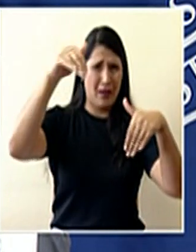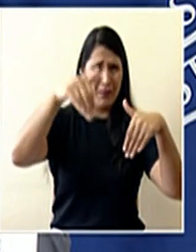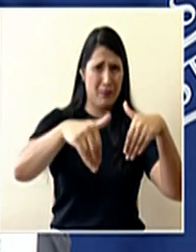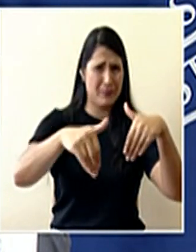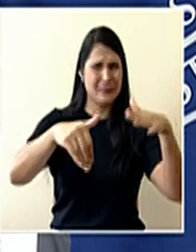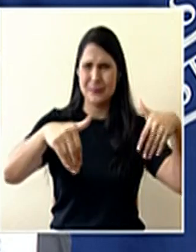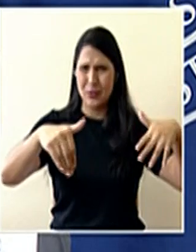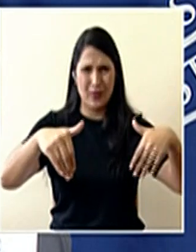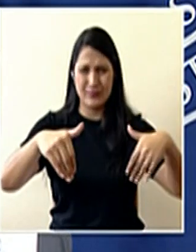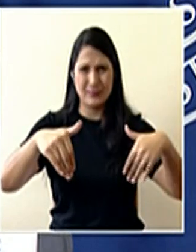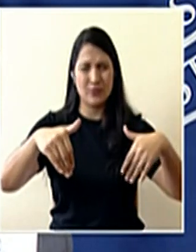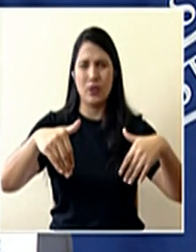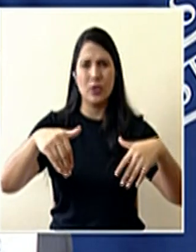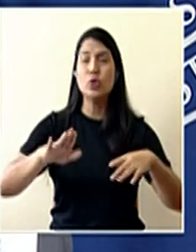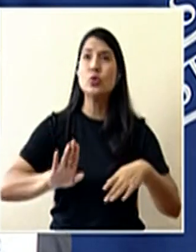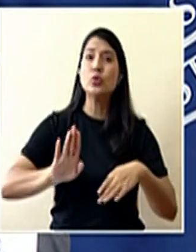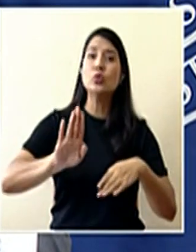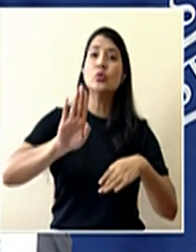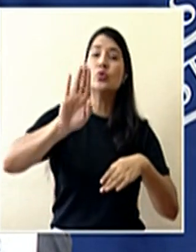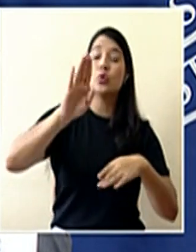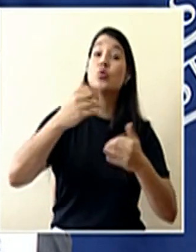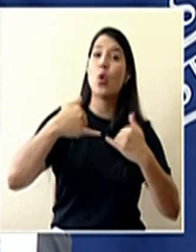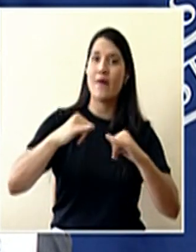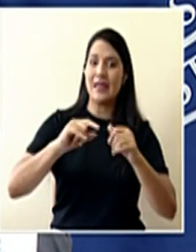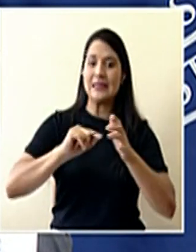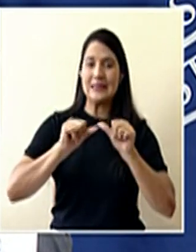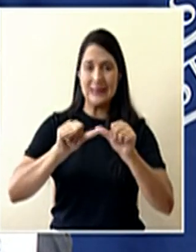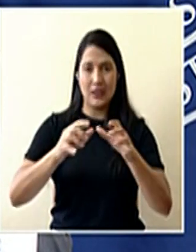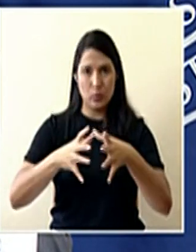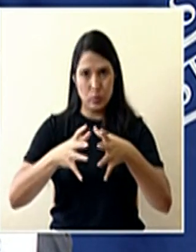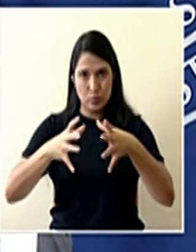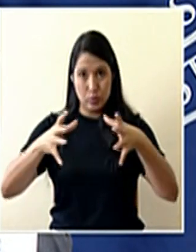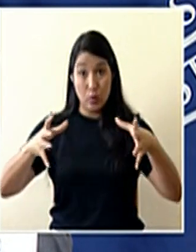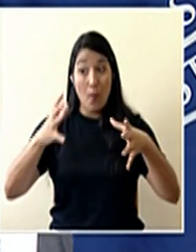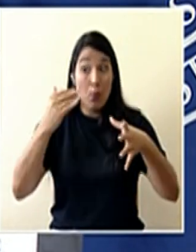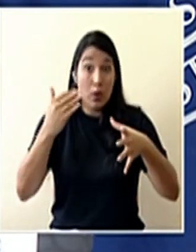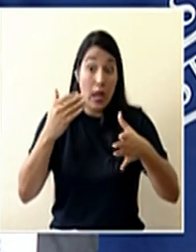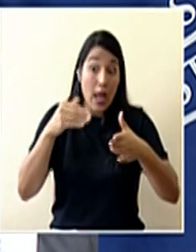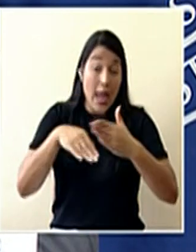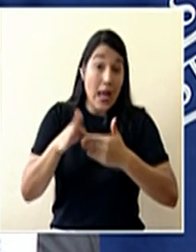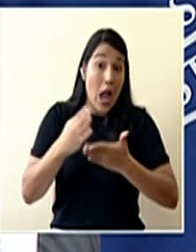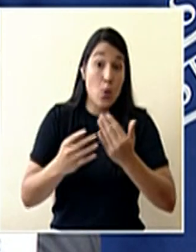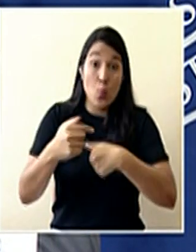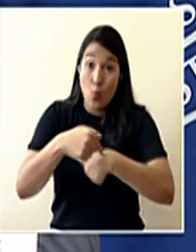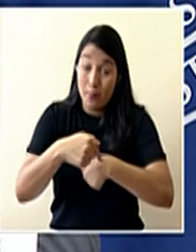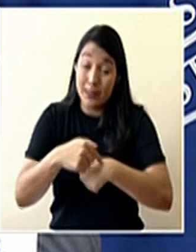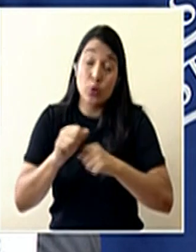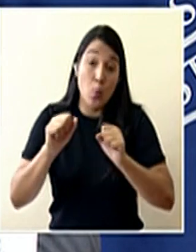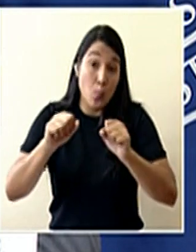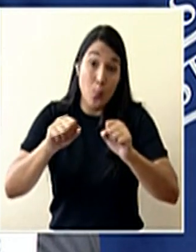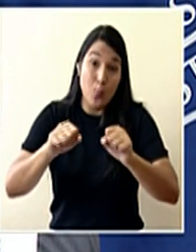medidas, porque si no, sí, esa capacidad que tenemos de laboratorio podría eventualmente también saturarse, así como las